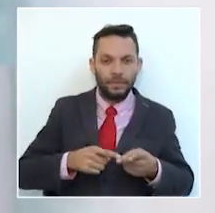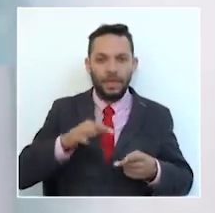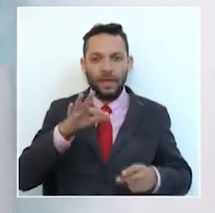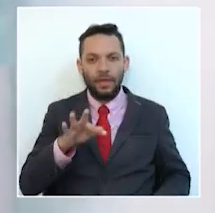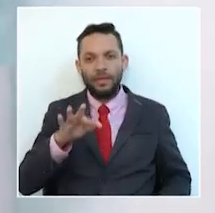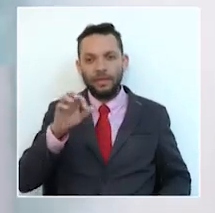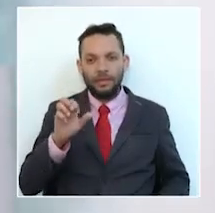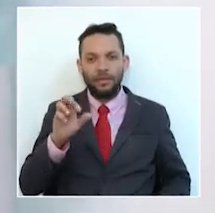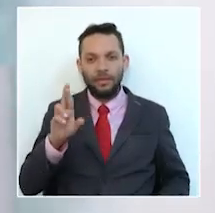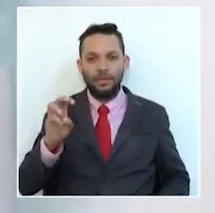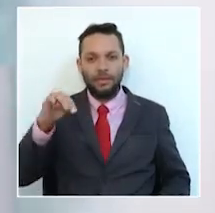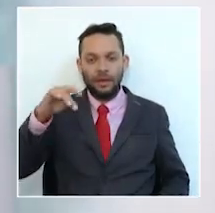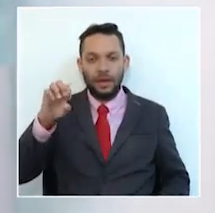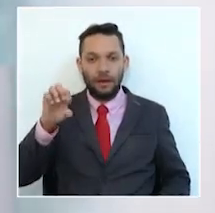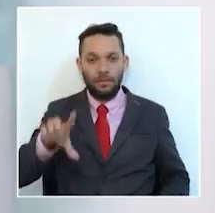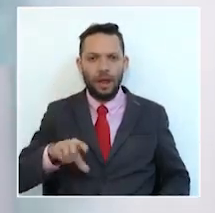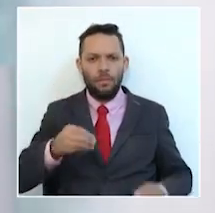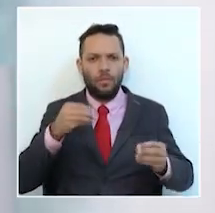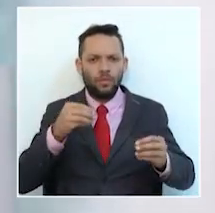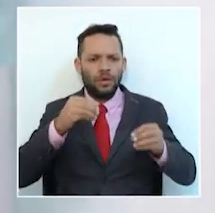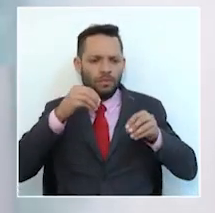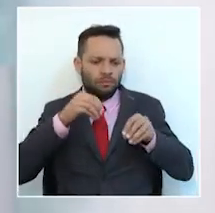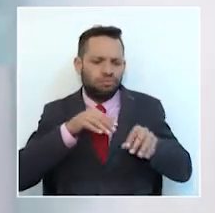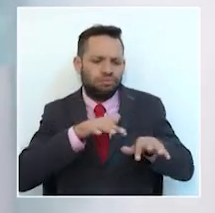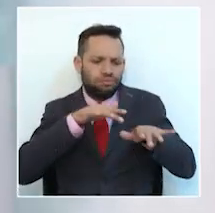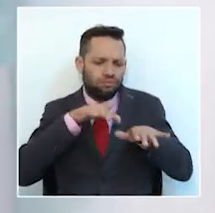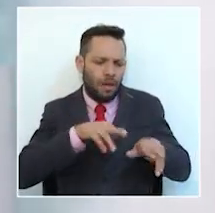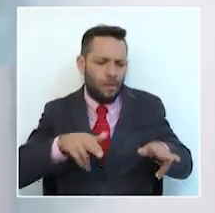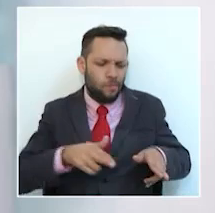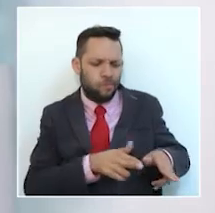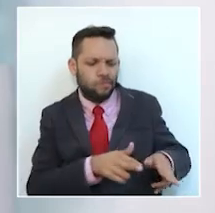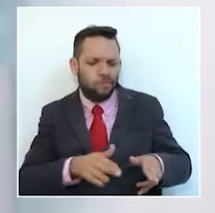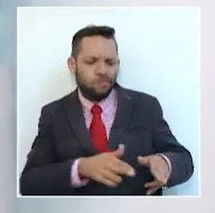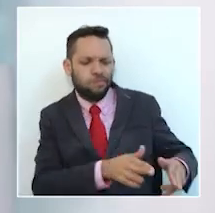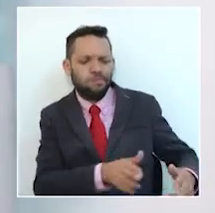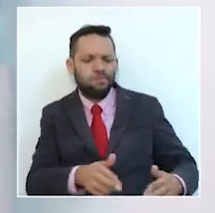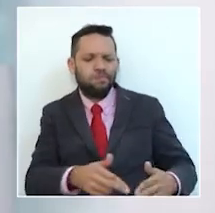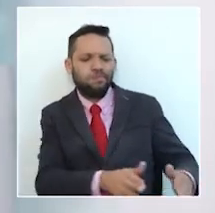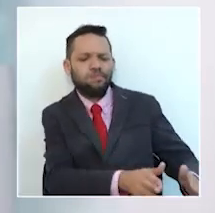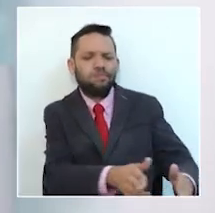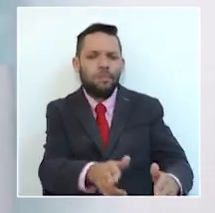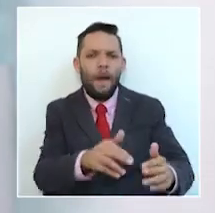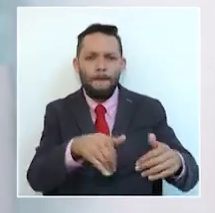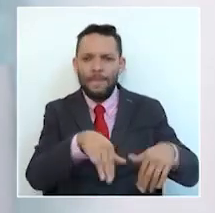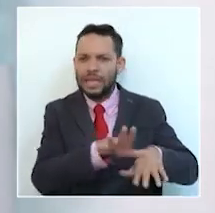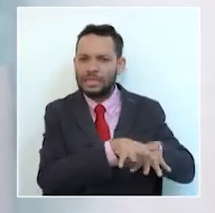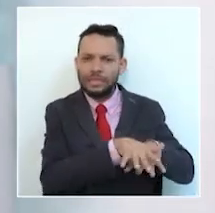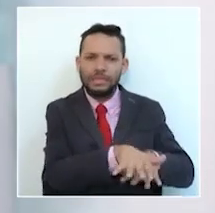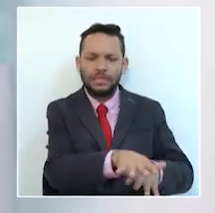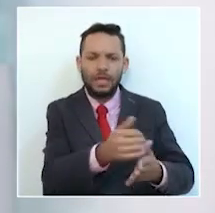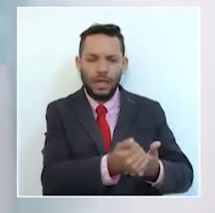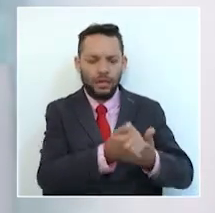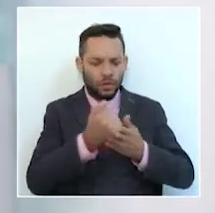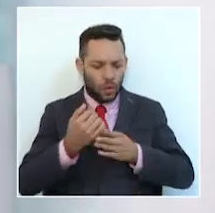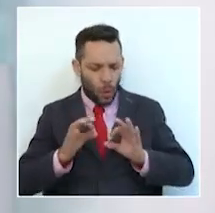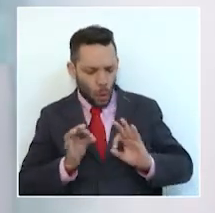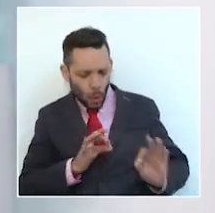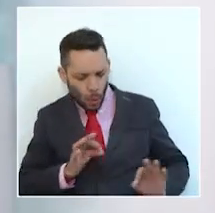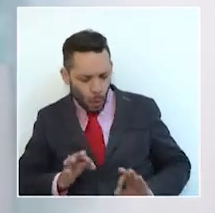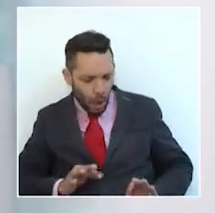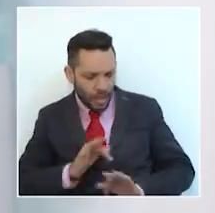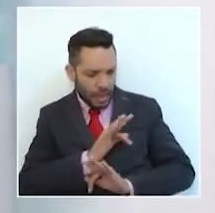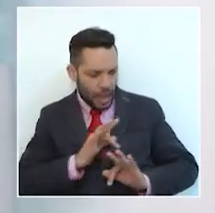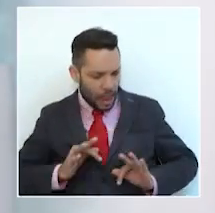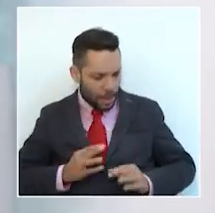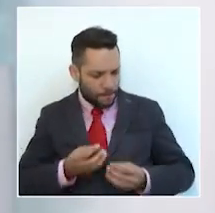abundante y se puede mezclar con otros componentes para tener componentes de valor añadido y que se puedan aplicar